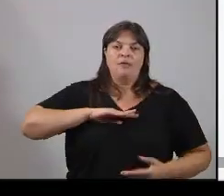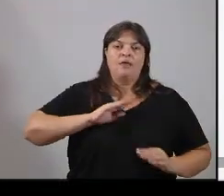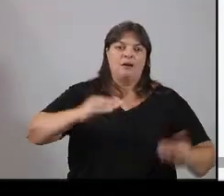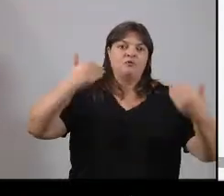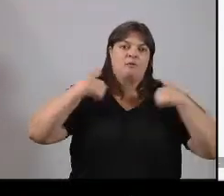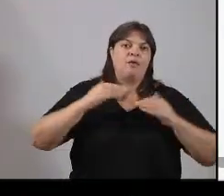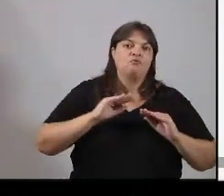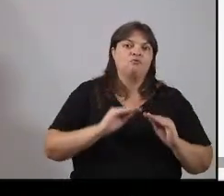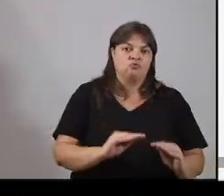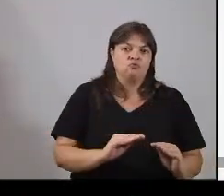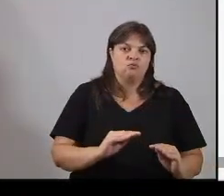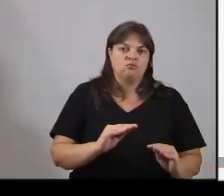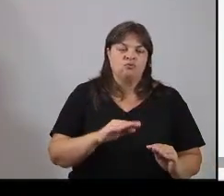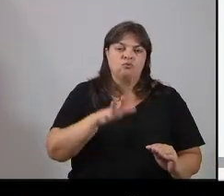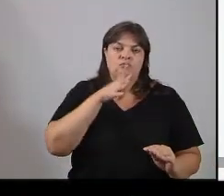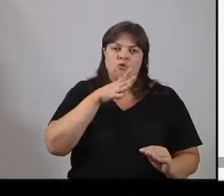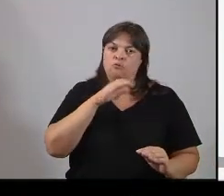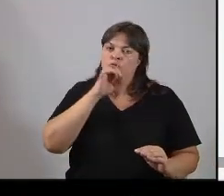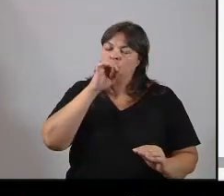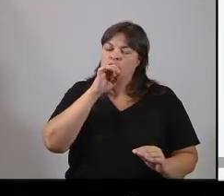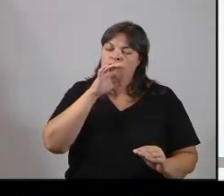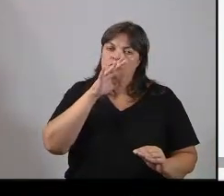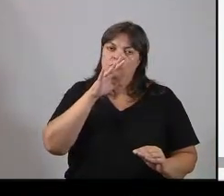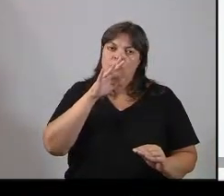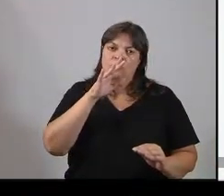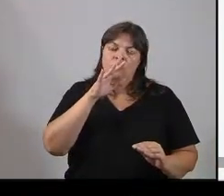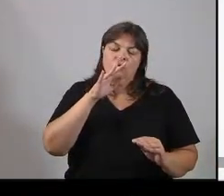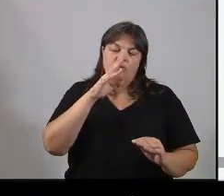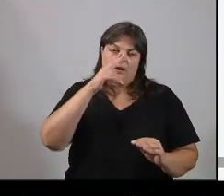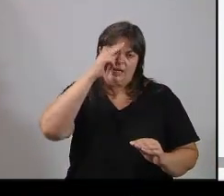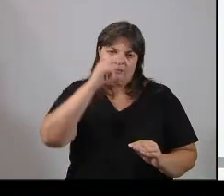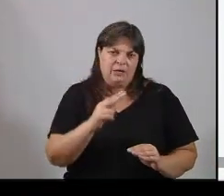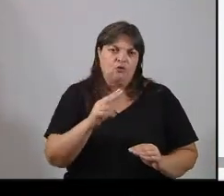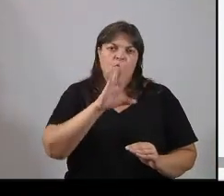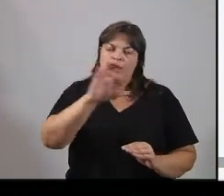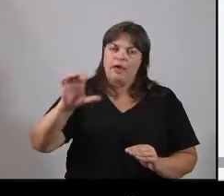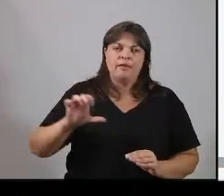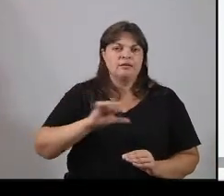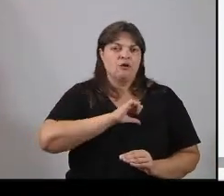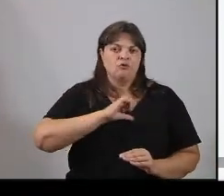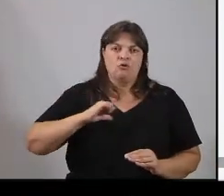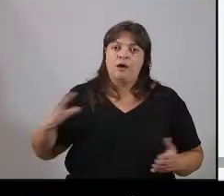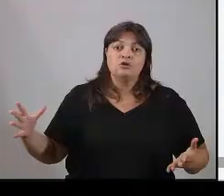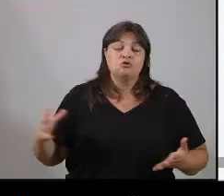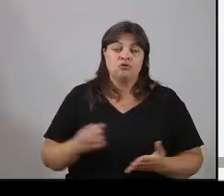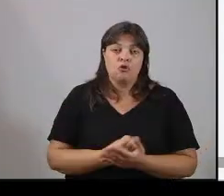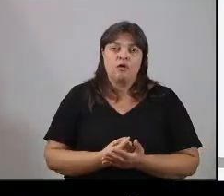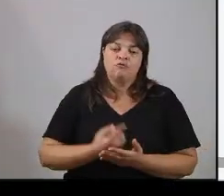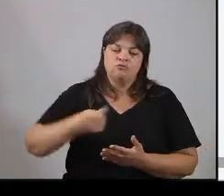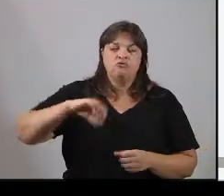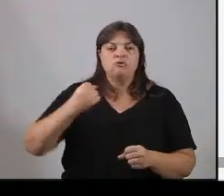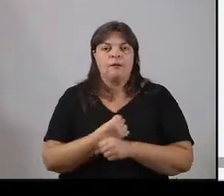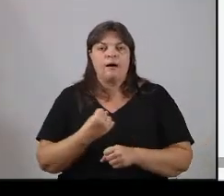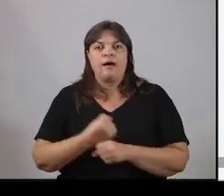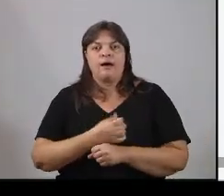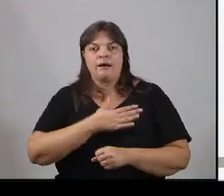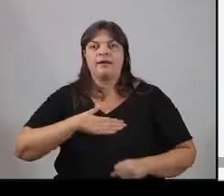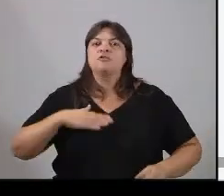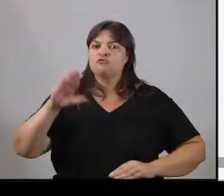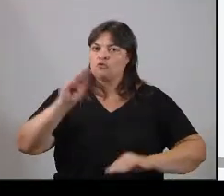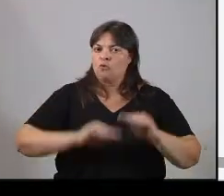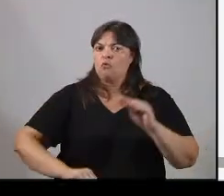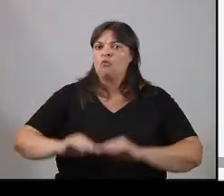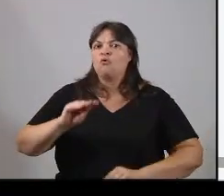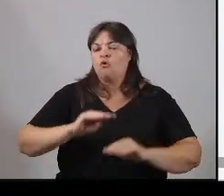corresponde. Por lealtad y por respeto, todas las comunidades autónomas estaríamos encantados de poder trabajar y poder resolver